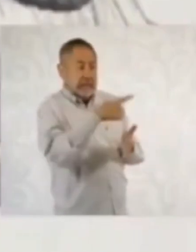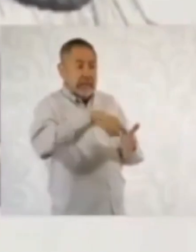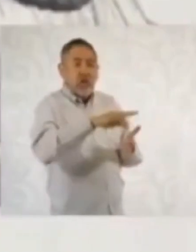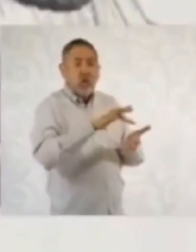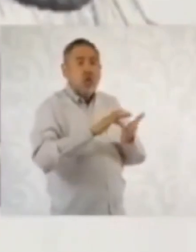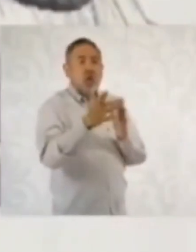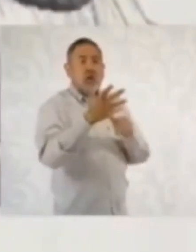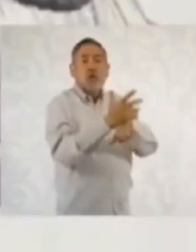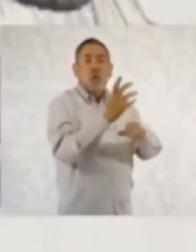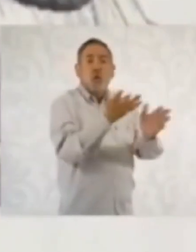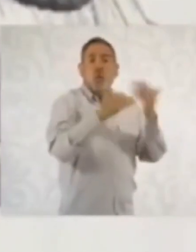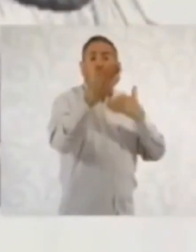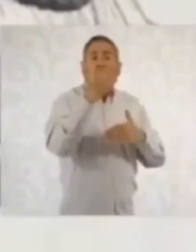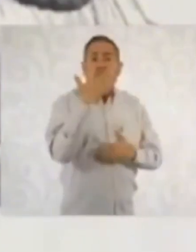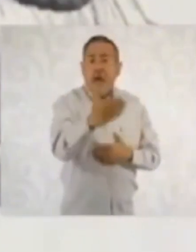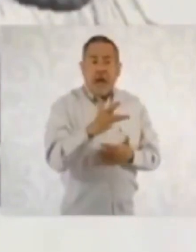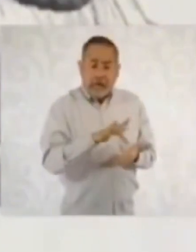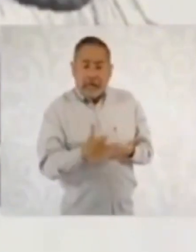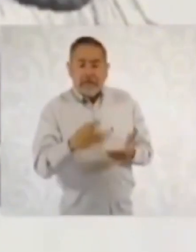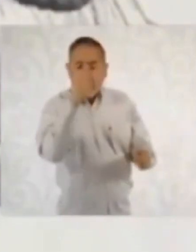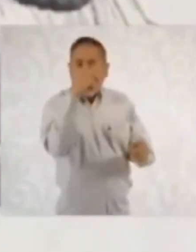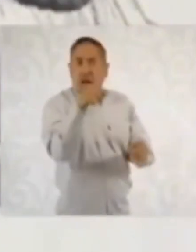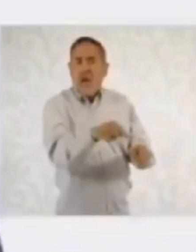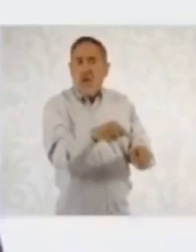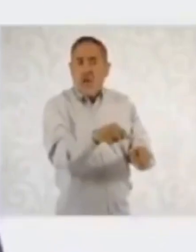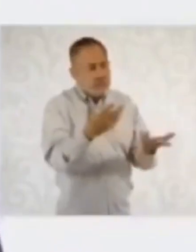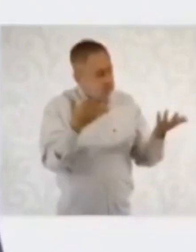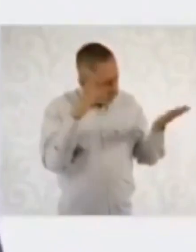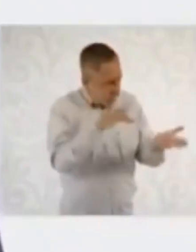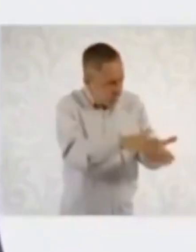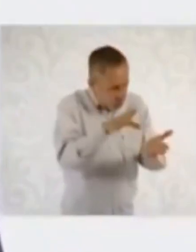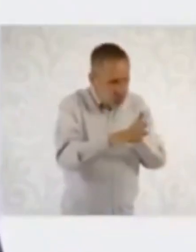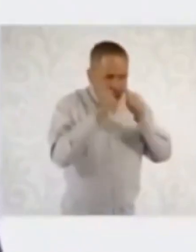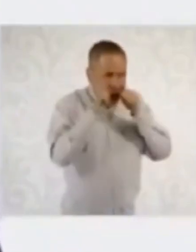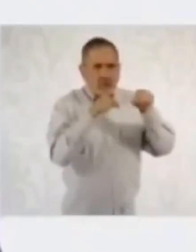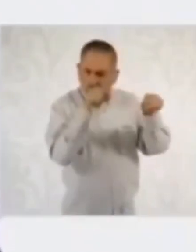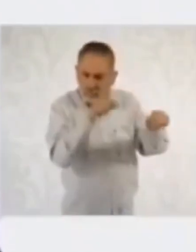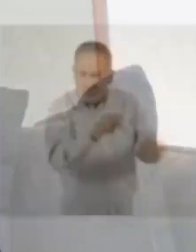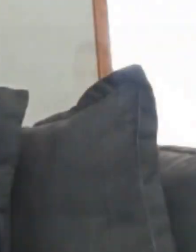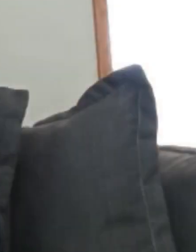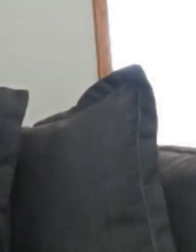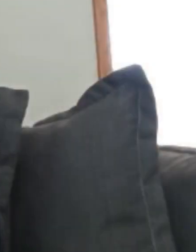Unidos y que deben ser reconocidos y apoyados.